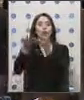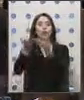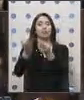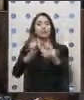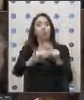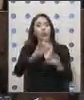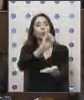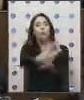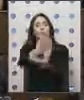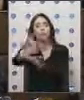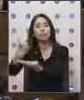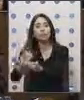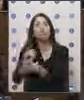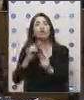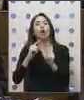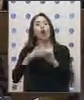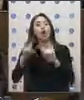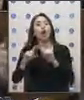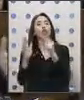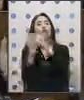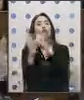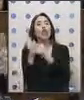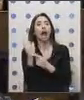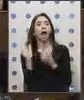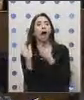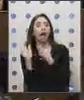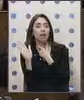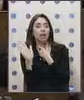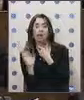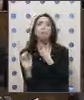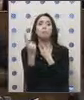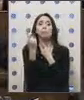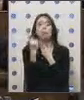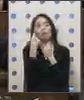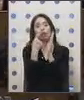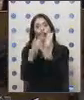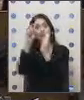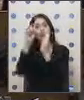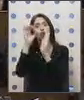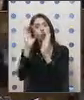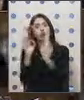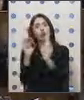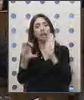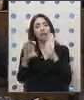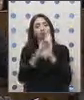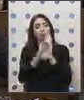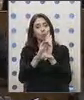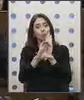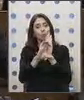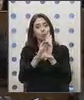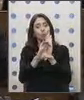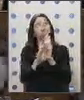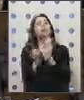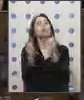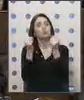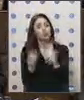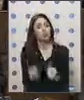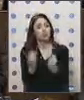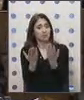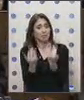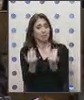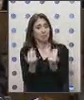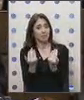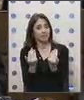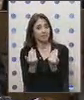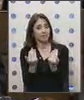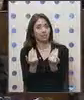otras instancias, otras garantías. En primer lugar, el poder reconocer constitucionalmente la posibilidad y la necesidad que